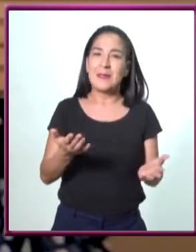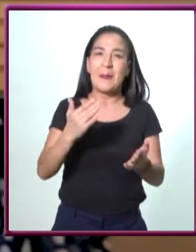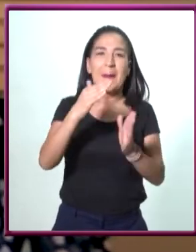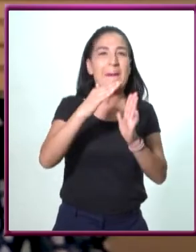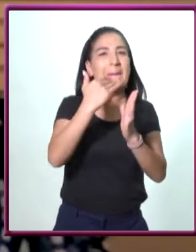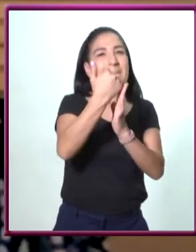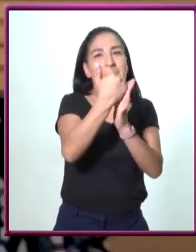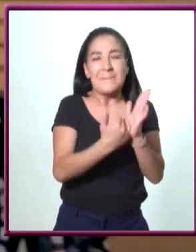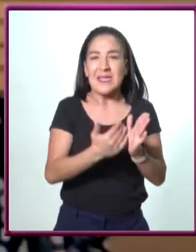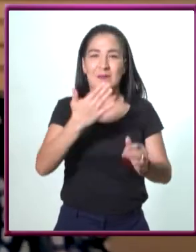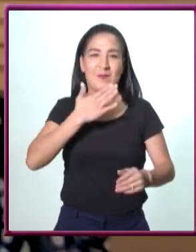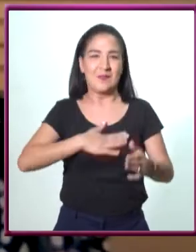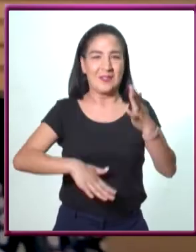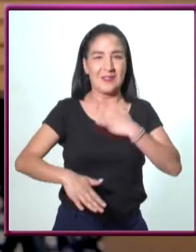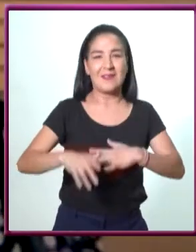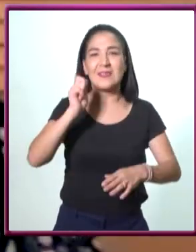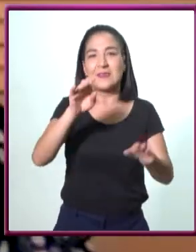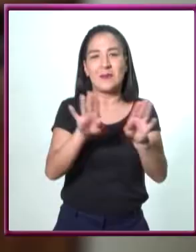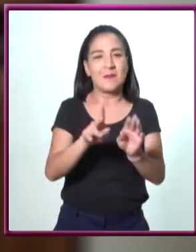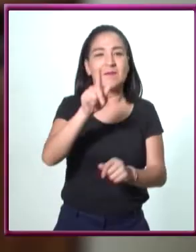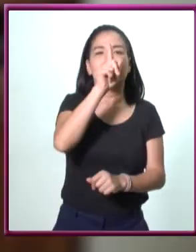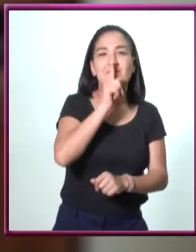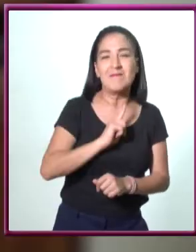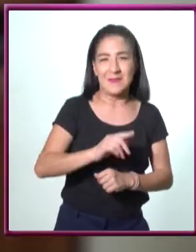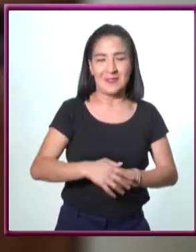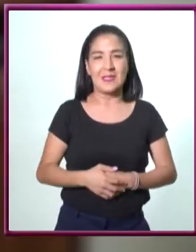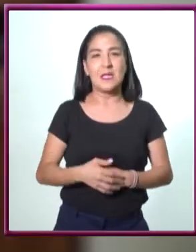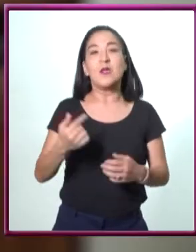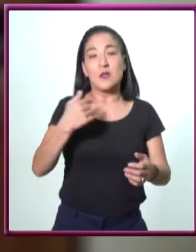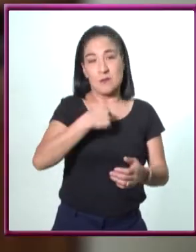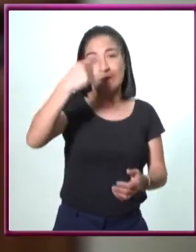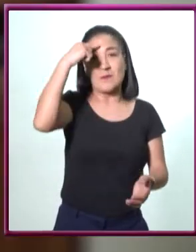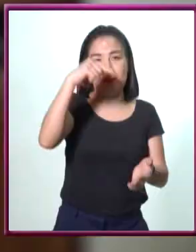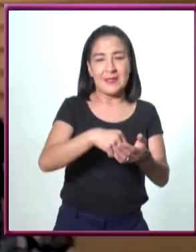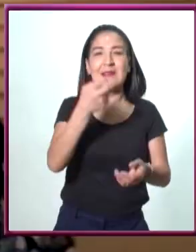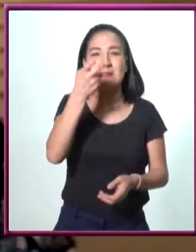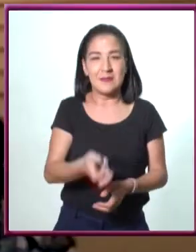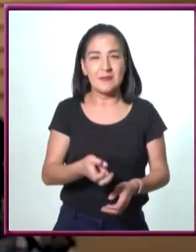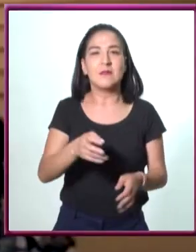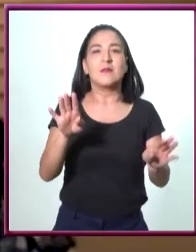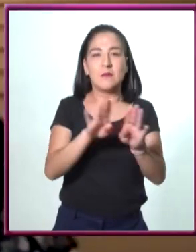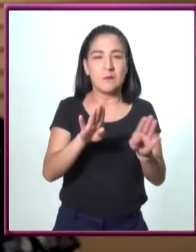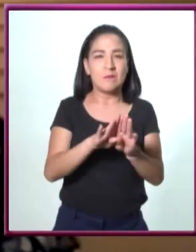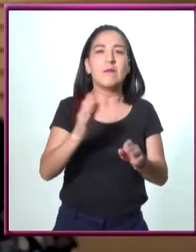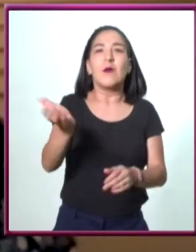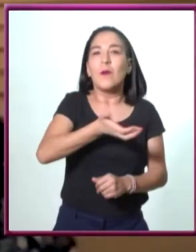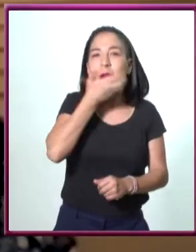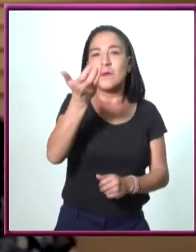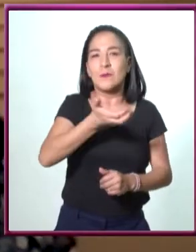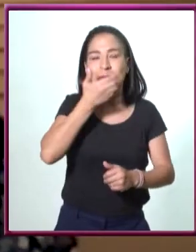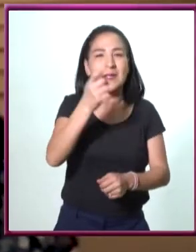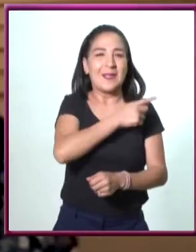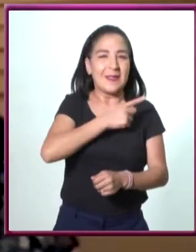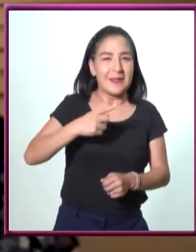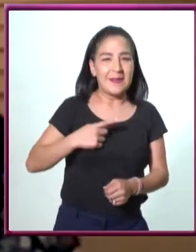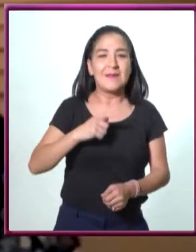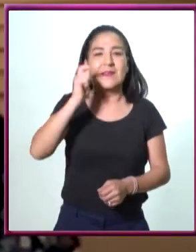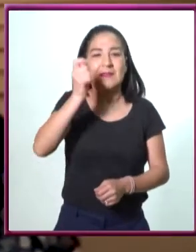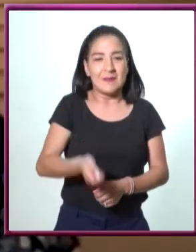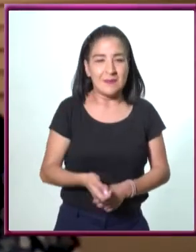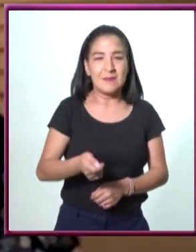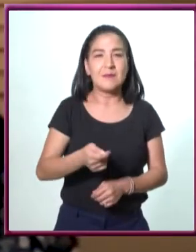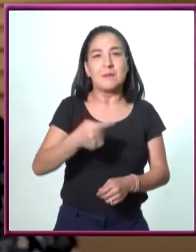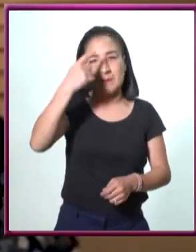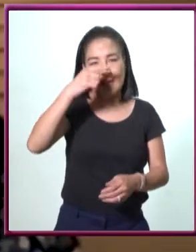o vivir alrededor de mentiras. Y yo creo que esto como hábito, por supuesto